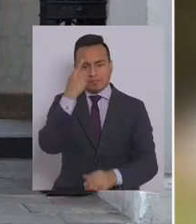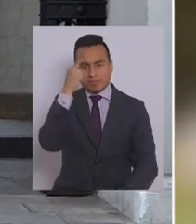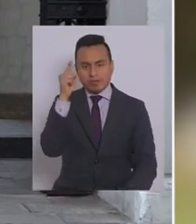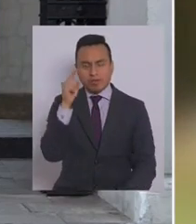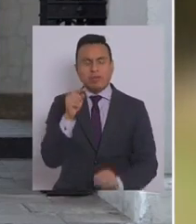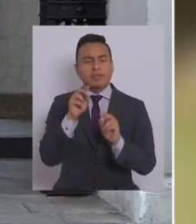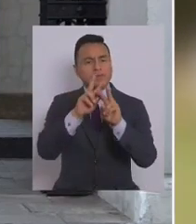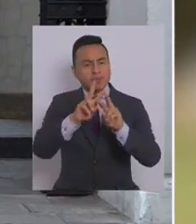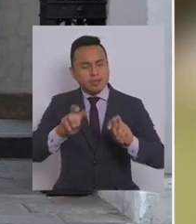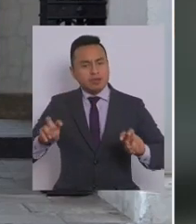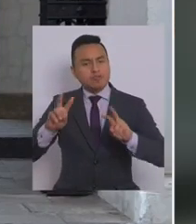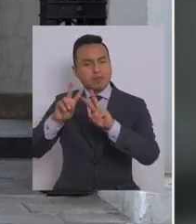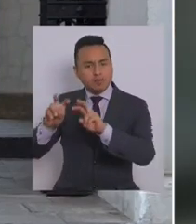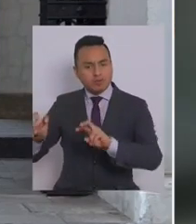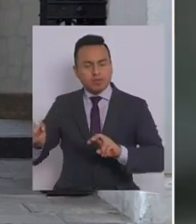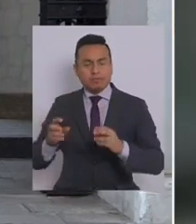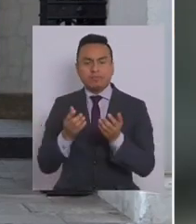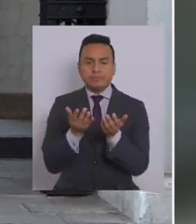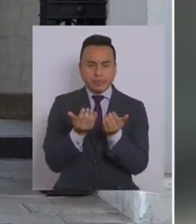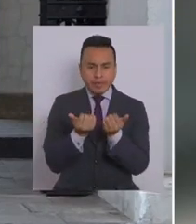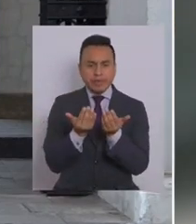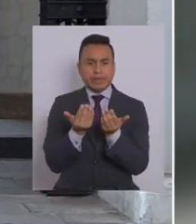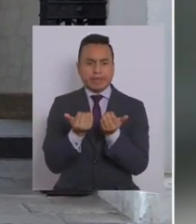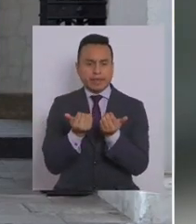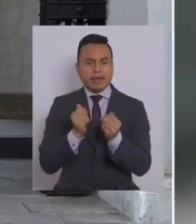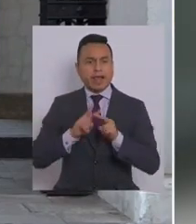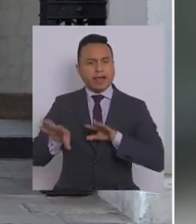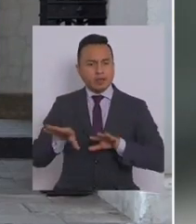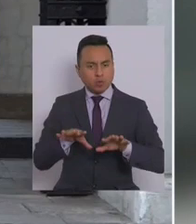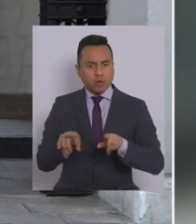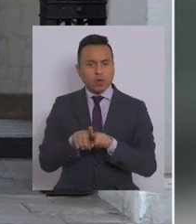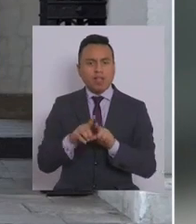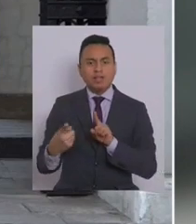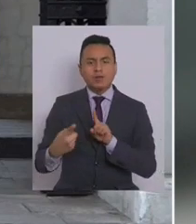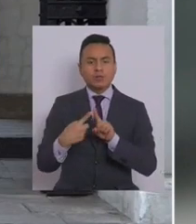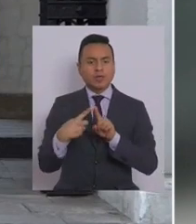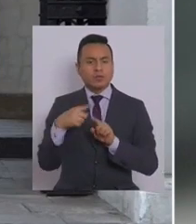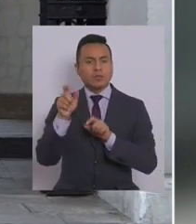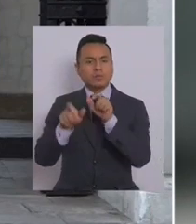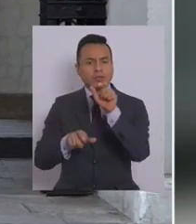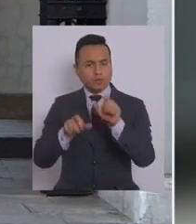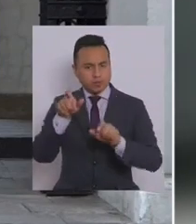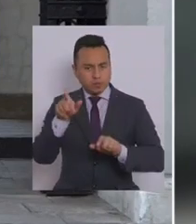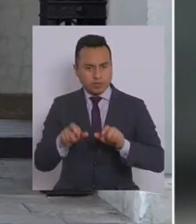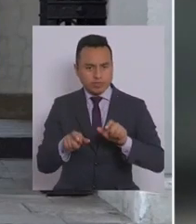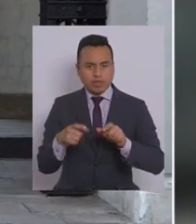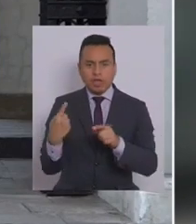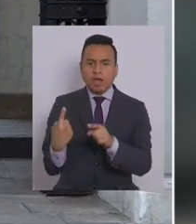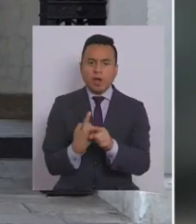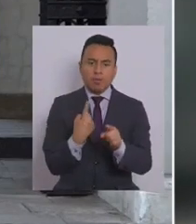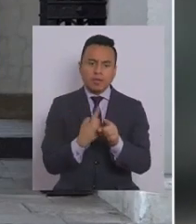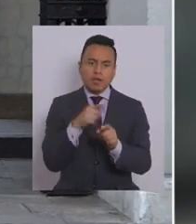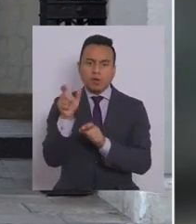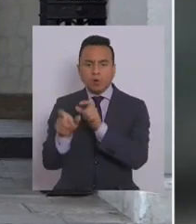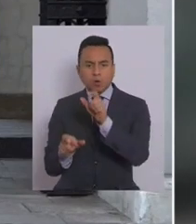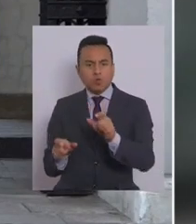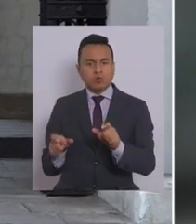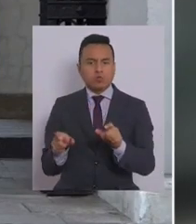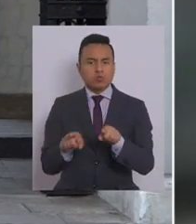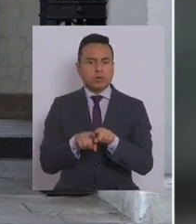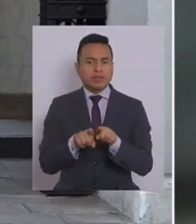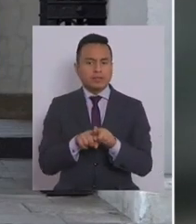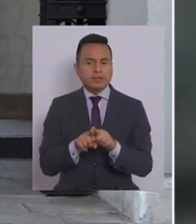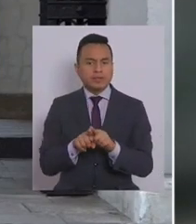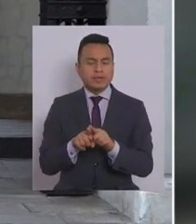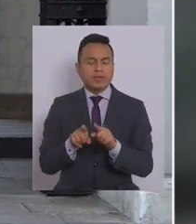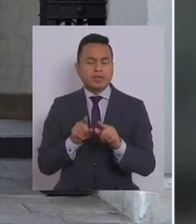las investigaciones muchas veces requieren actuar en contacto con personas, conversar con otros, digamos,